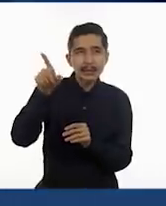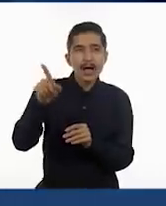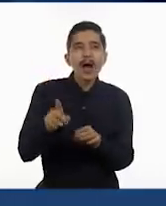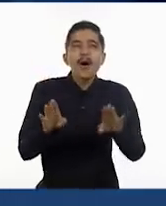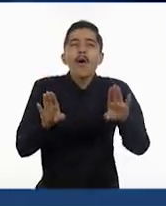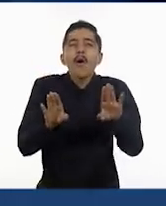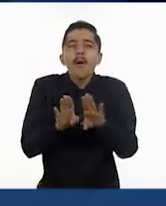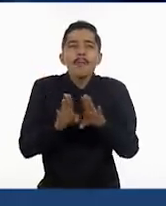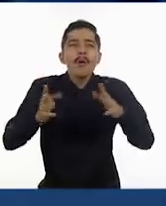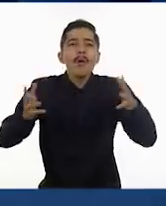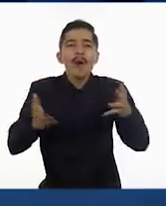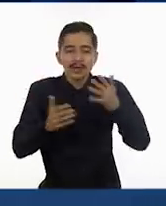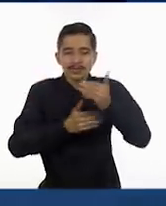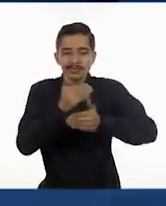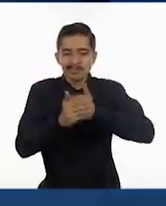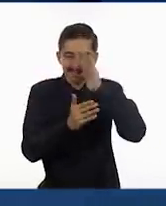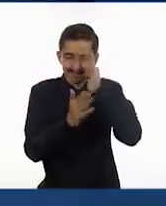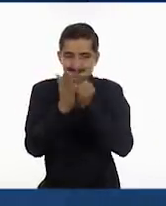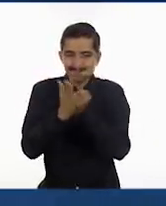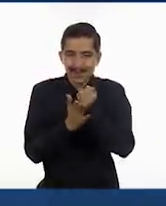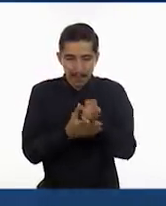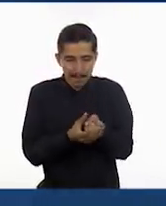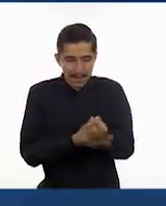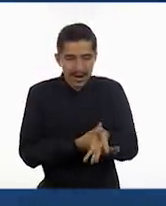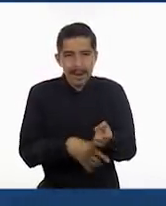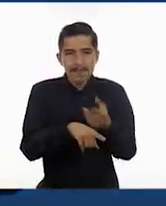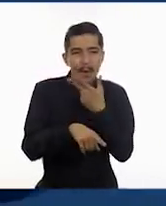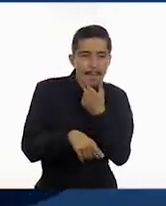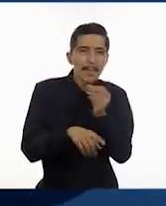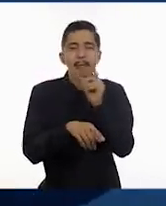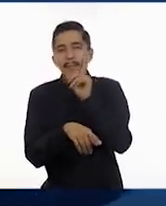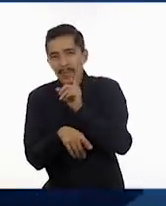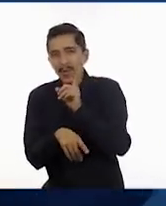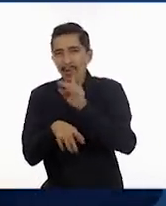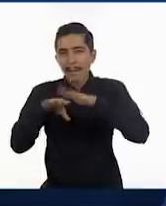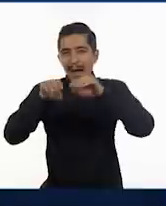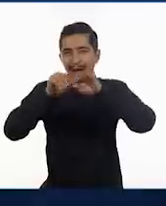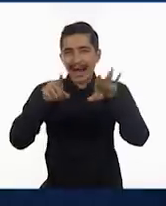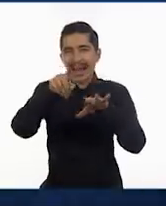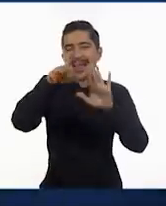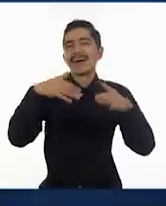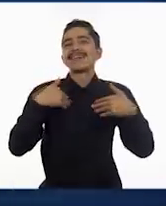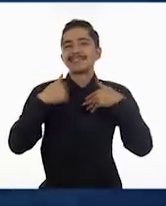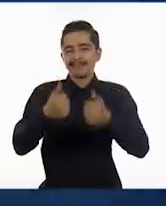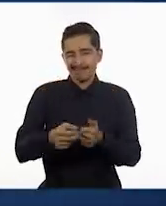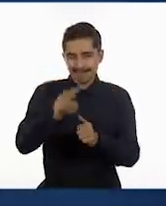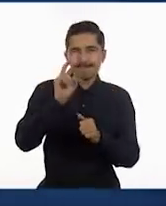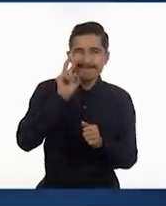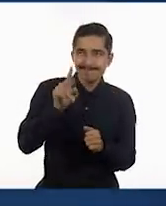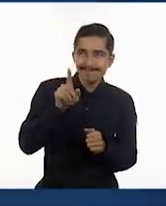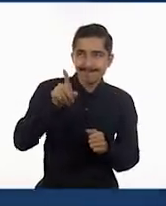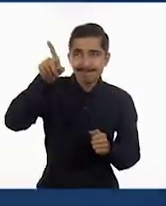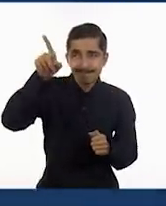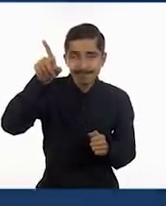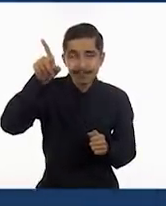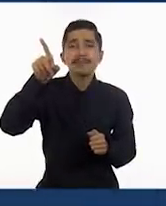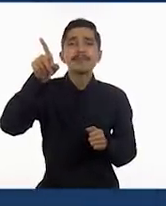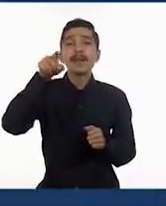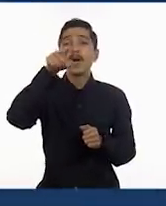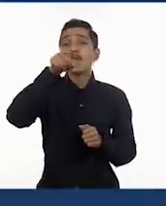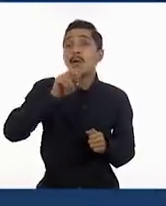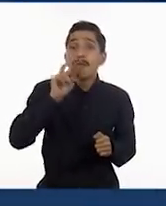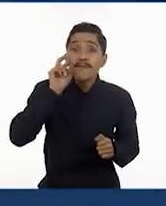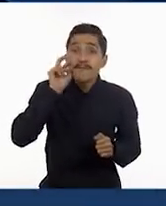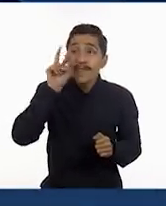este proceso de determinación del sexo, como para que les quede mucho más claro. Ahorita la van a estar viendo y si se fijan,